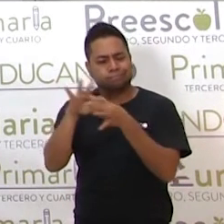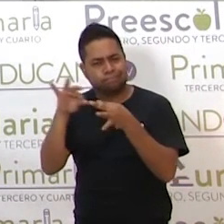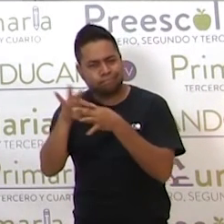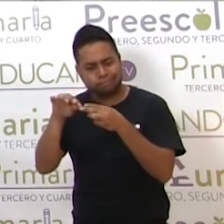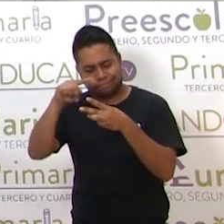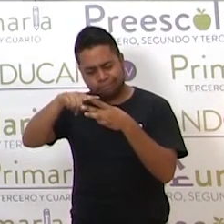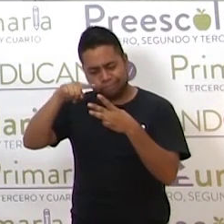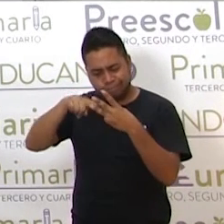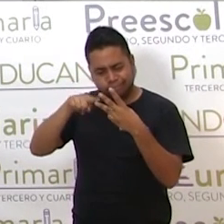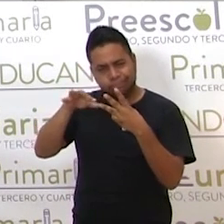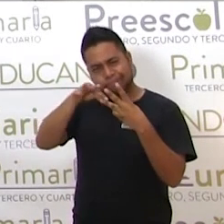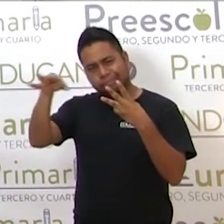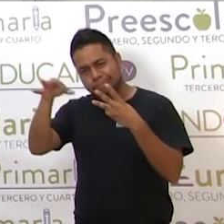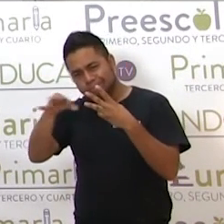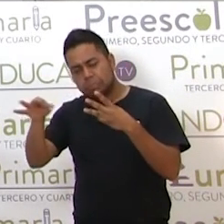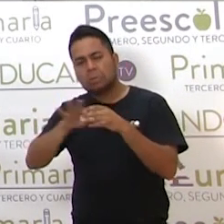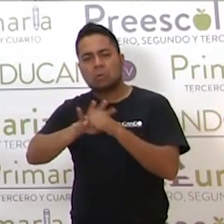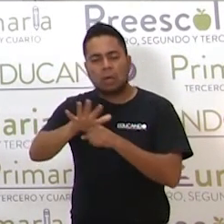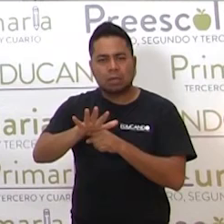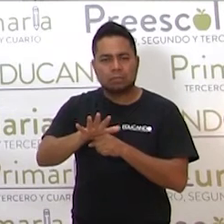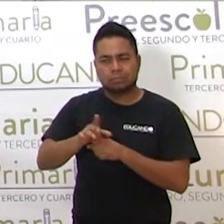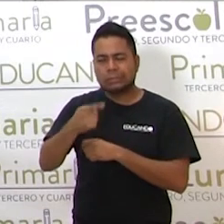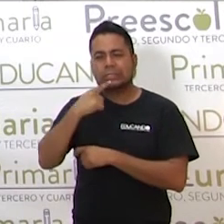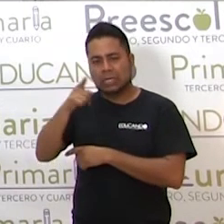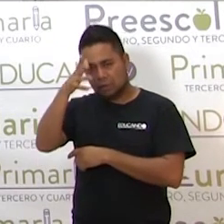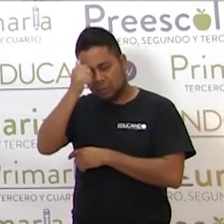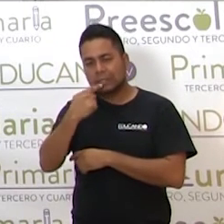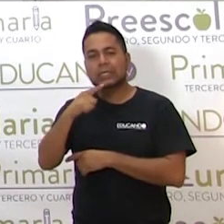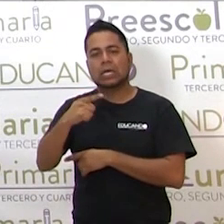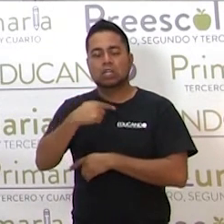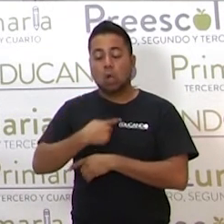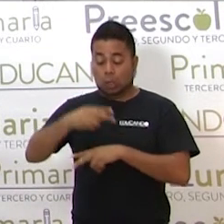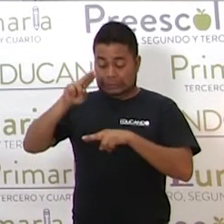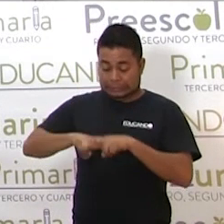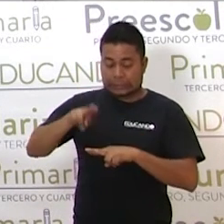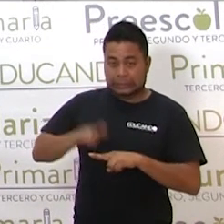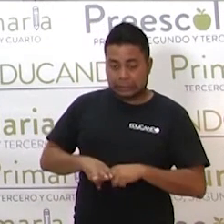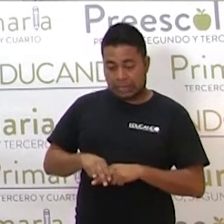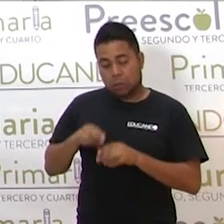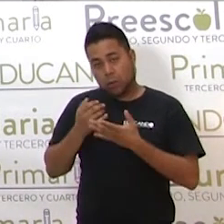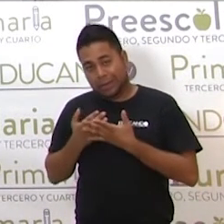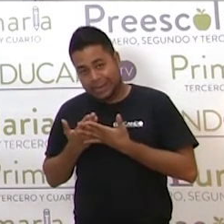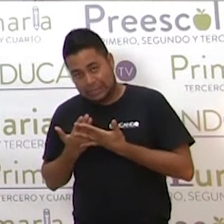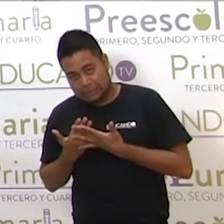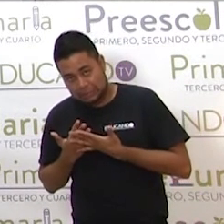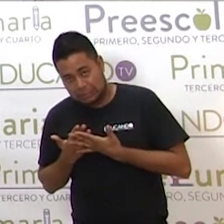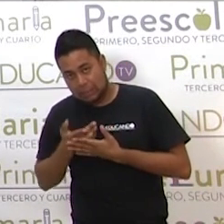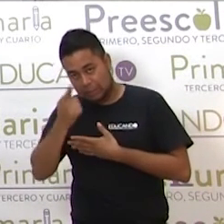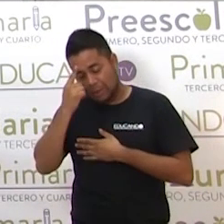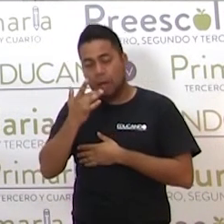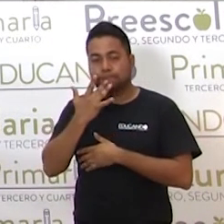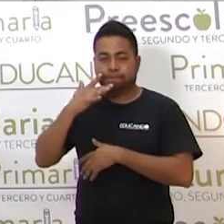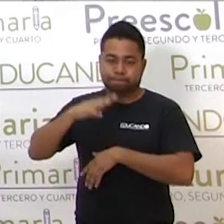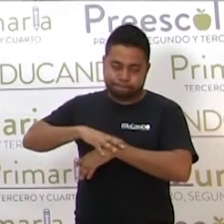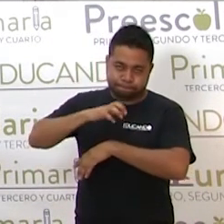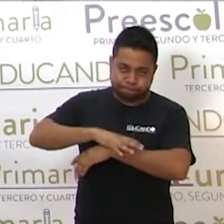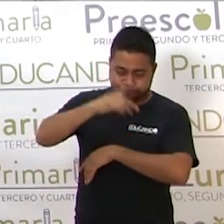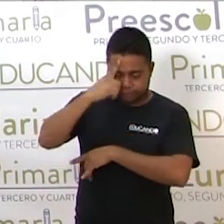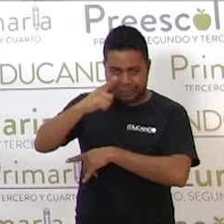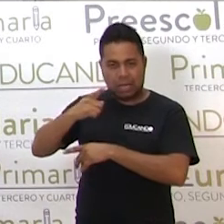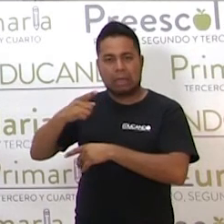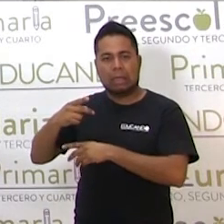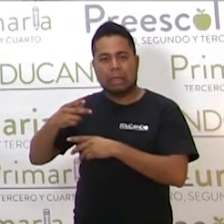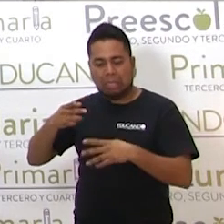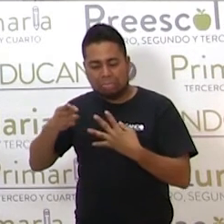junto a una alcantarilla. Él dice, estoy sentado en una alcantarilla esperando a las ranas para poder